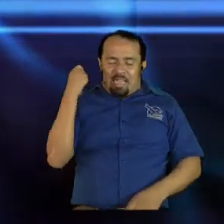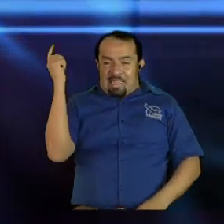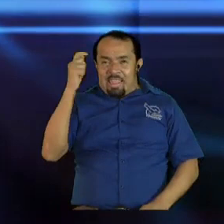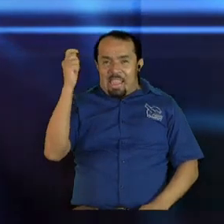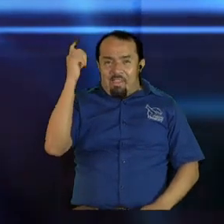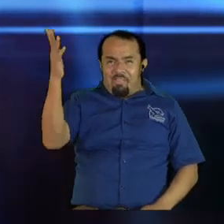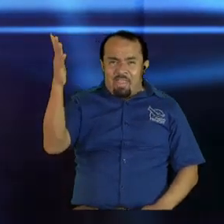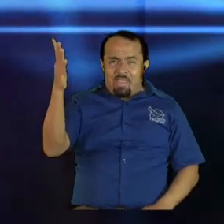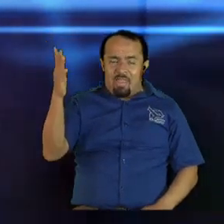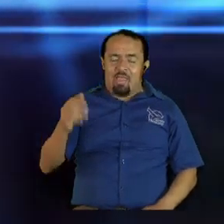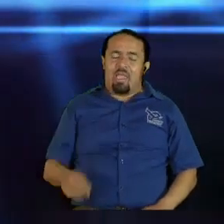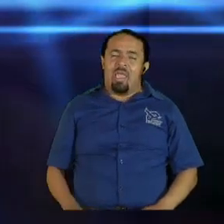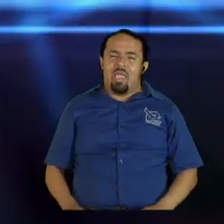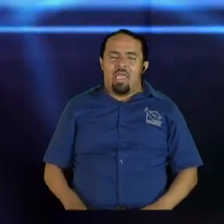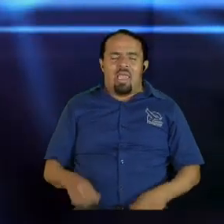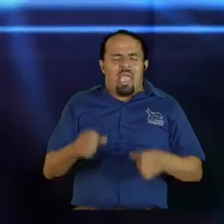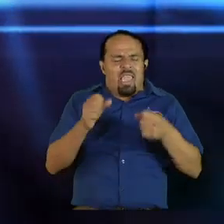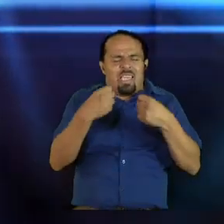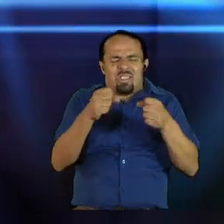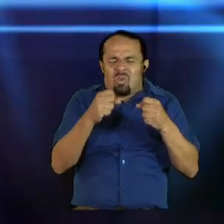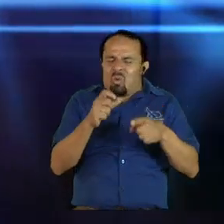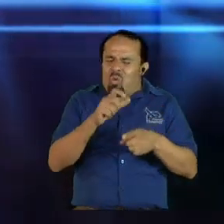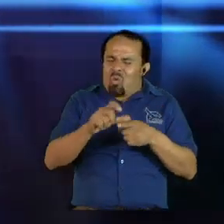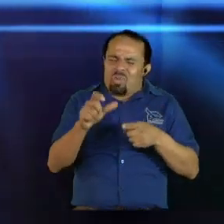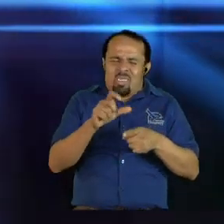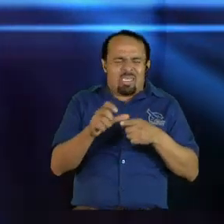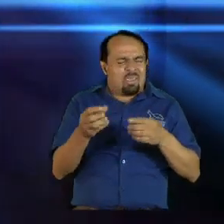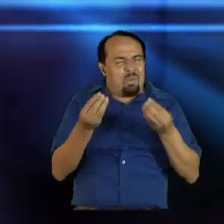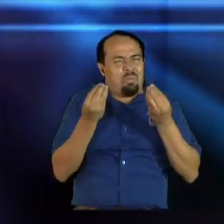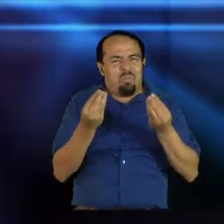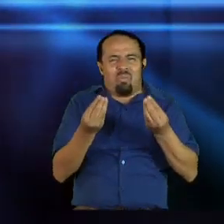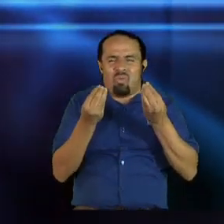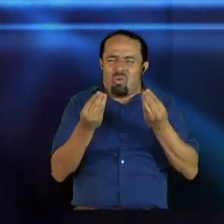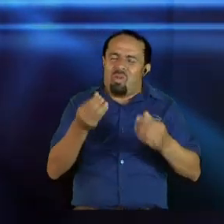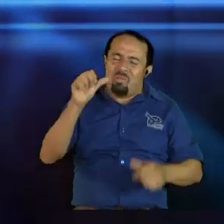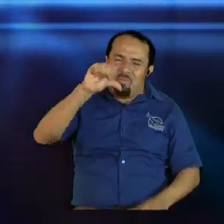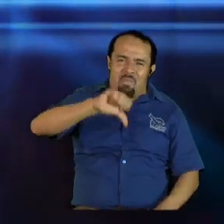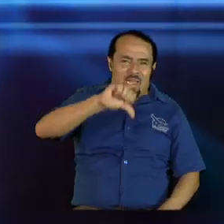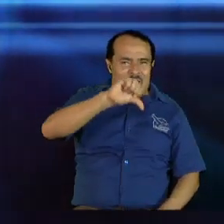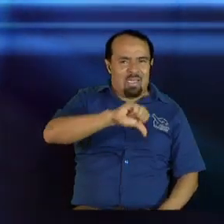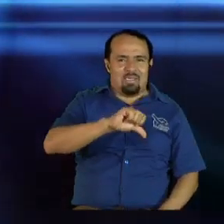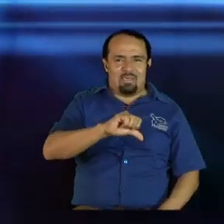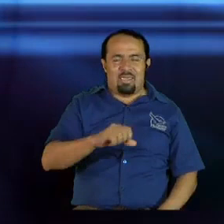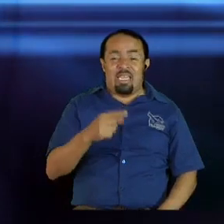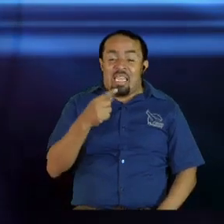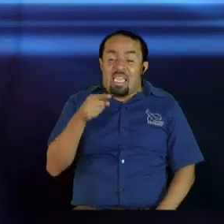y cometió aquella barbaridad, hermano. Ay, Dios mío.